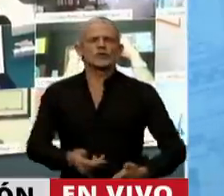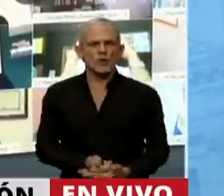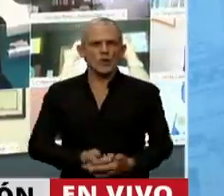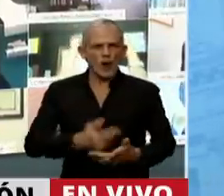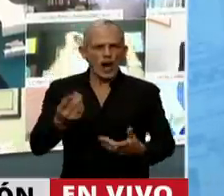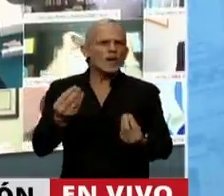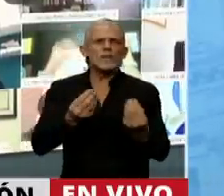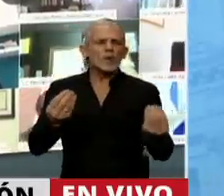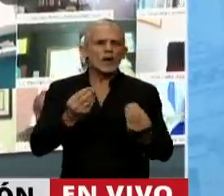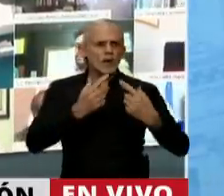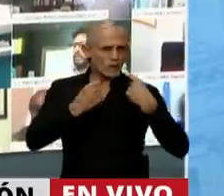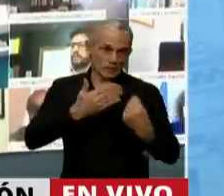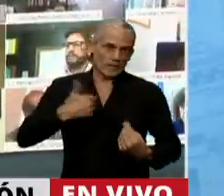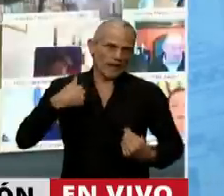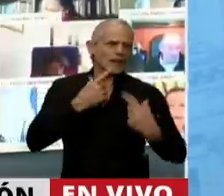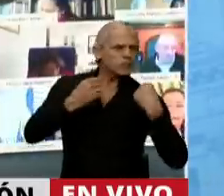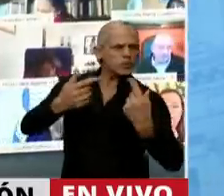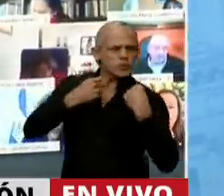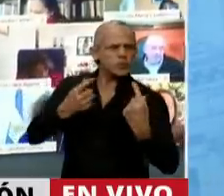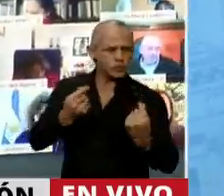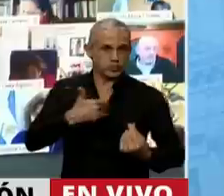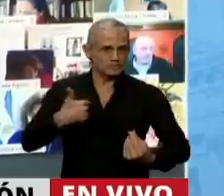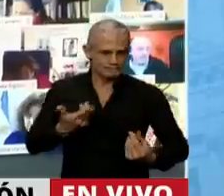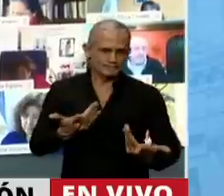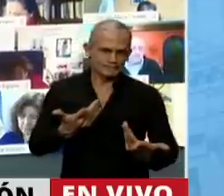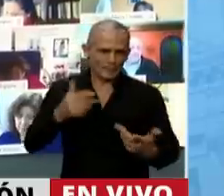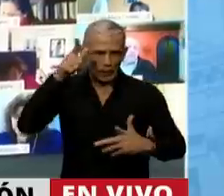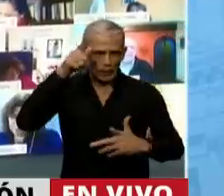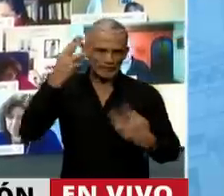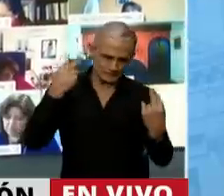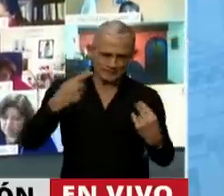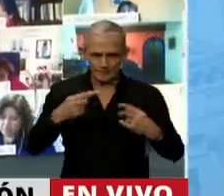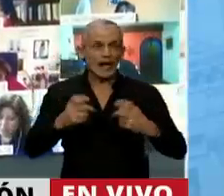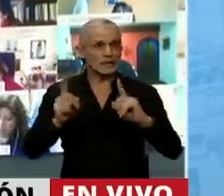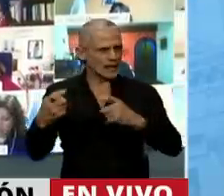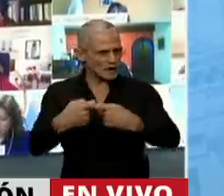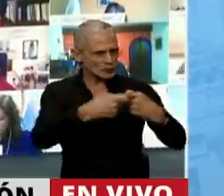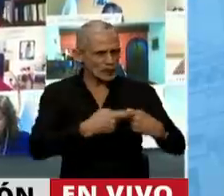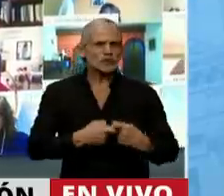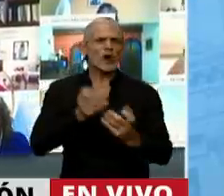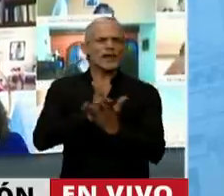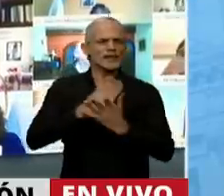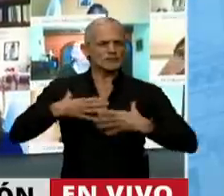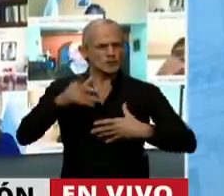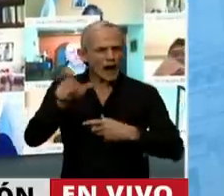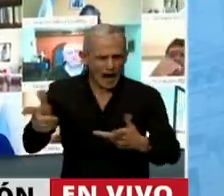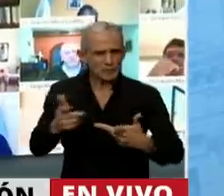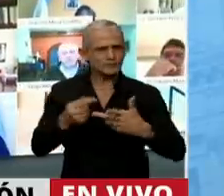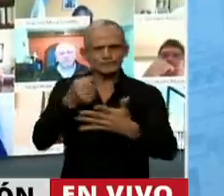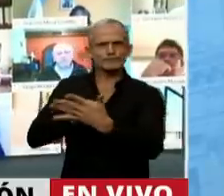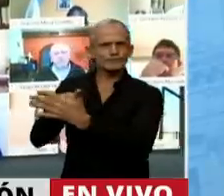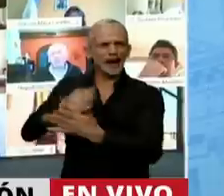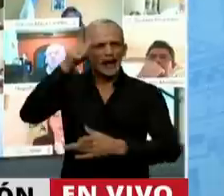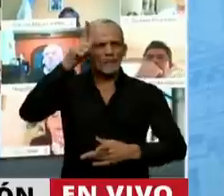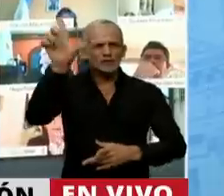por producto de la queja de la madre y producto también de organizaciones de derechos humanos, es que la